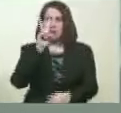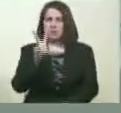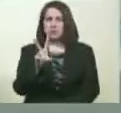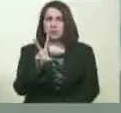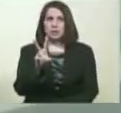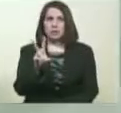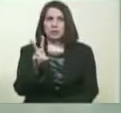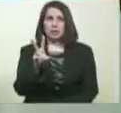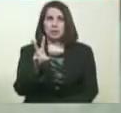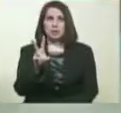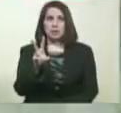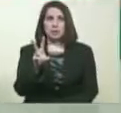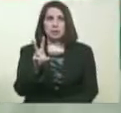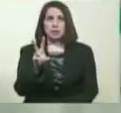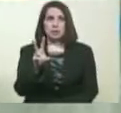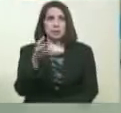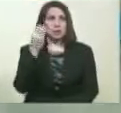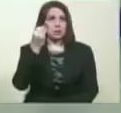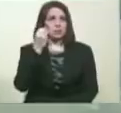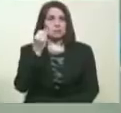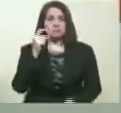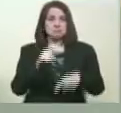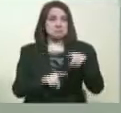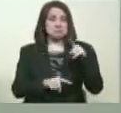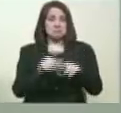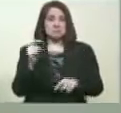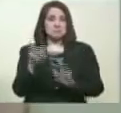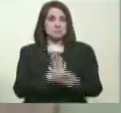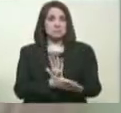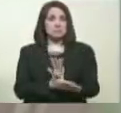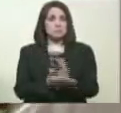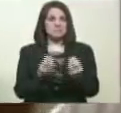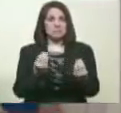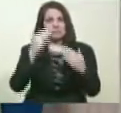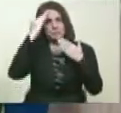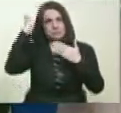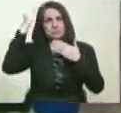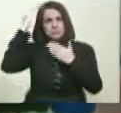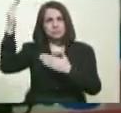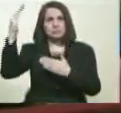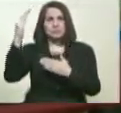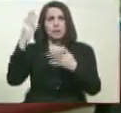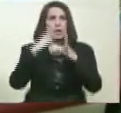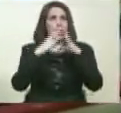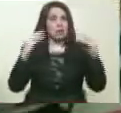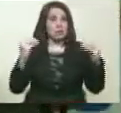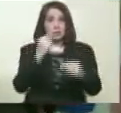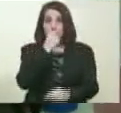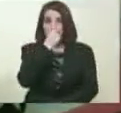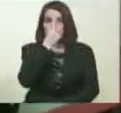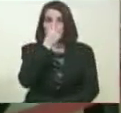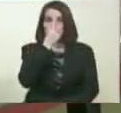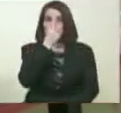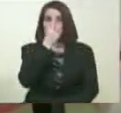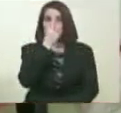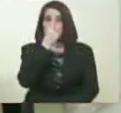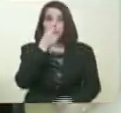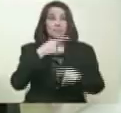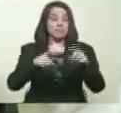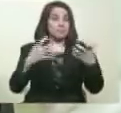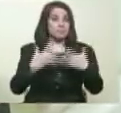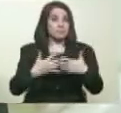Operativo Sotomarto, vamos hacia entonces, el SEC principal. Sí. Saludos a cada uno de ustedes, vamos a presentarlos. Johnson y